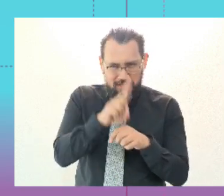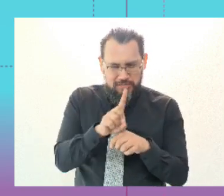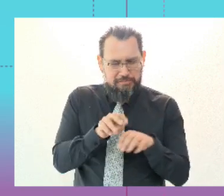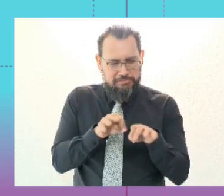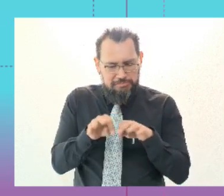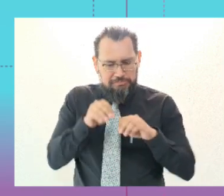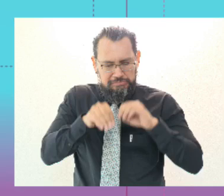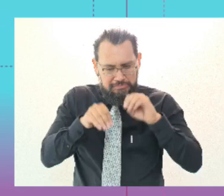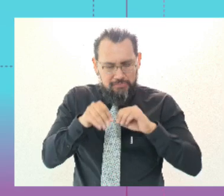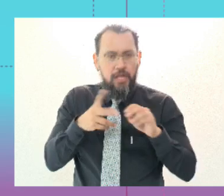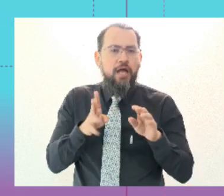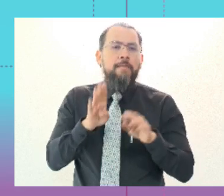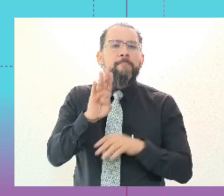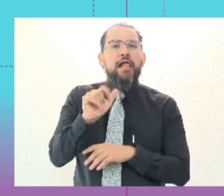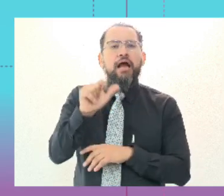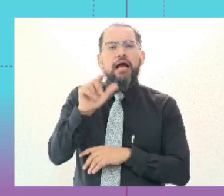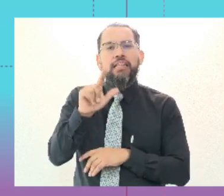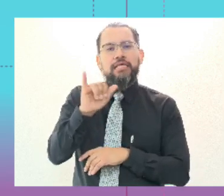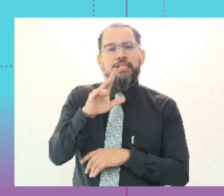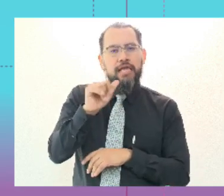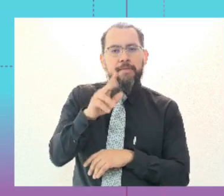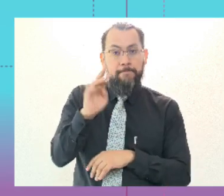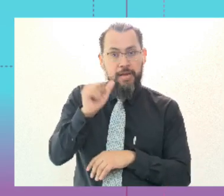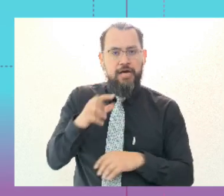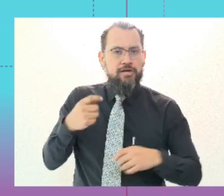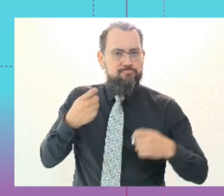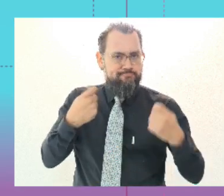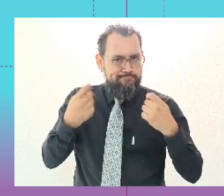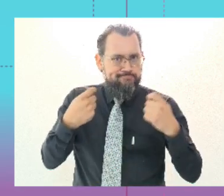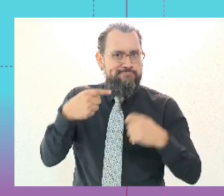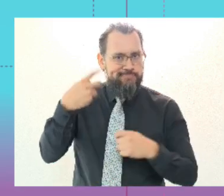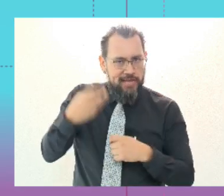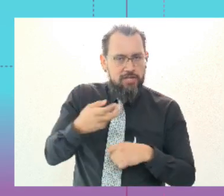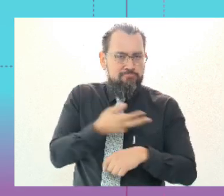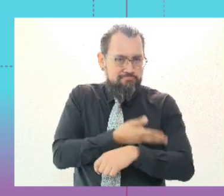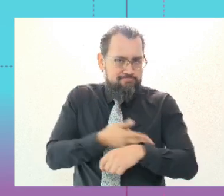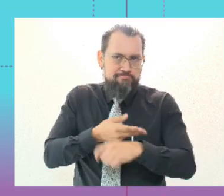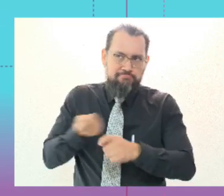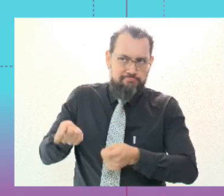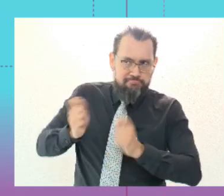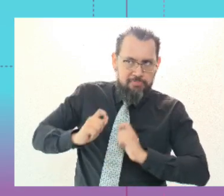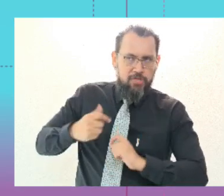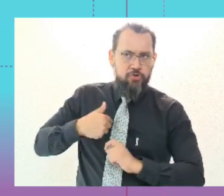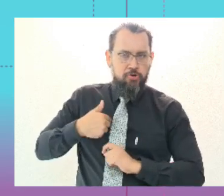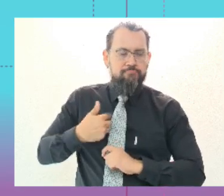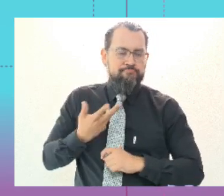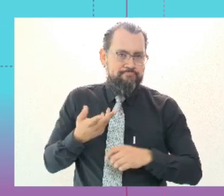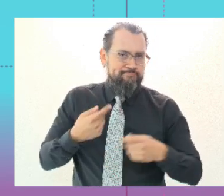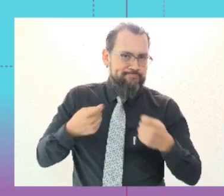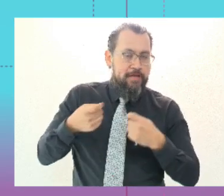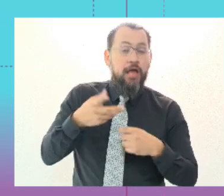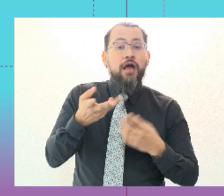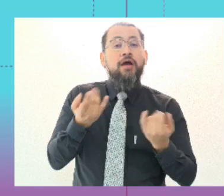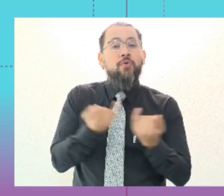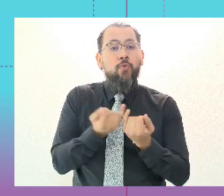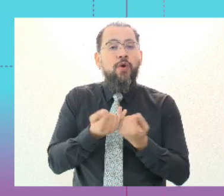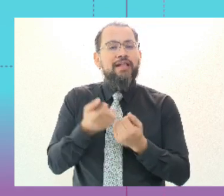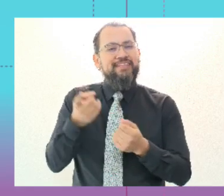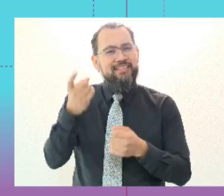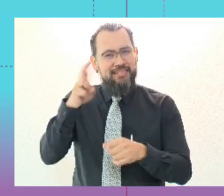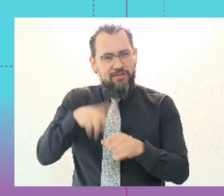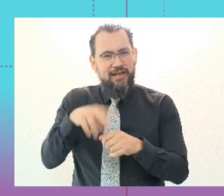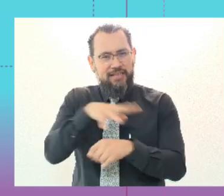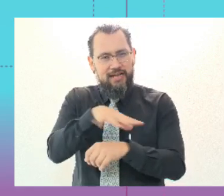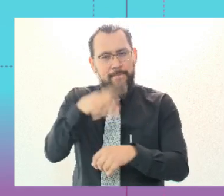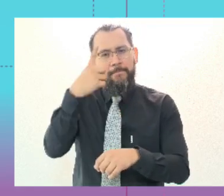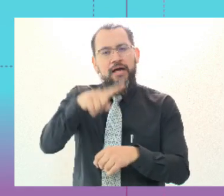de la comisionada Blanca Lila Ibarra, a quien agradezco la oportunidad de moderar este panel y que a través de la Dirección General de Gestión de la Información y Estudios